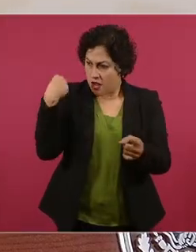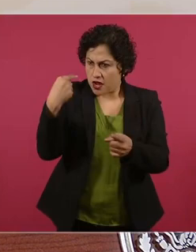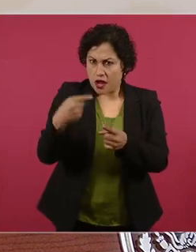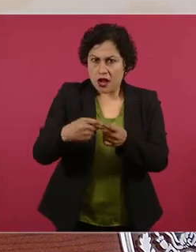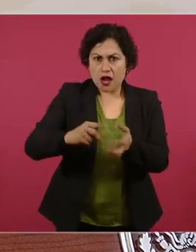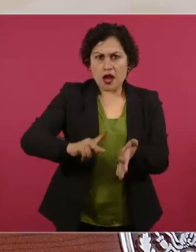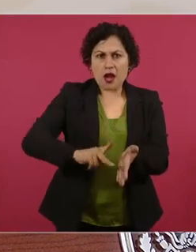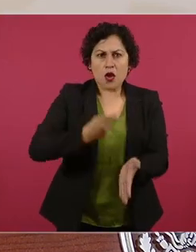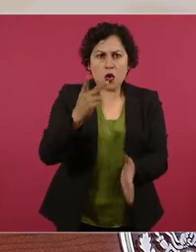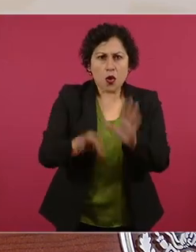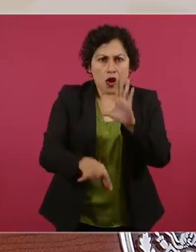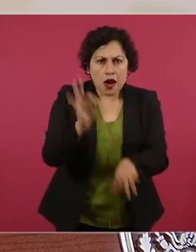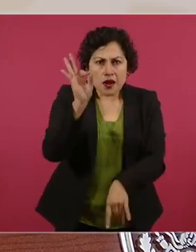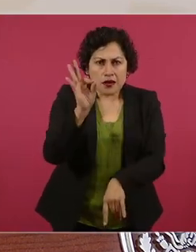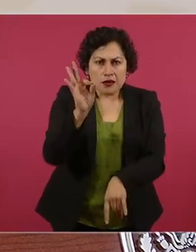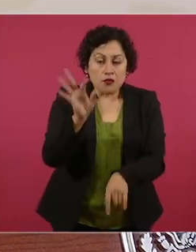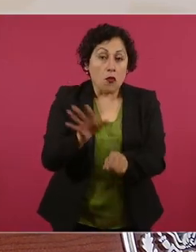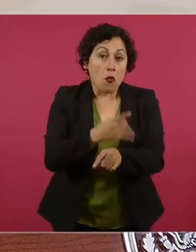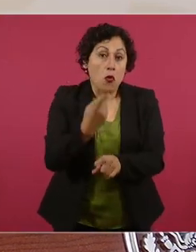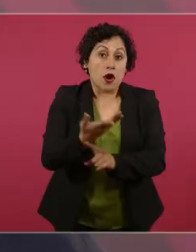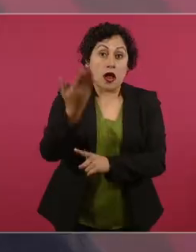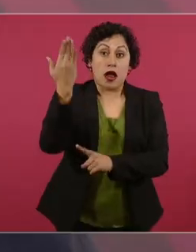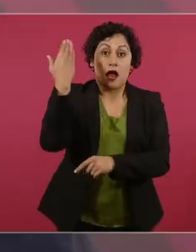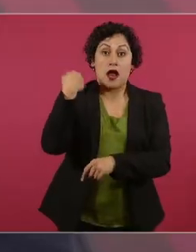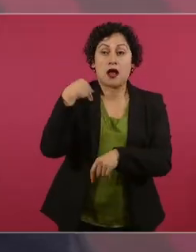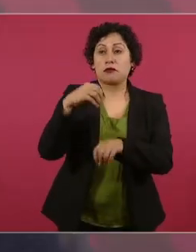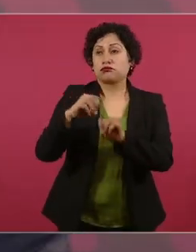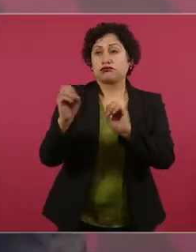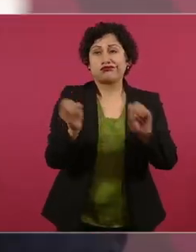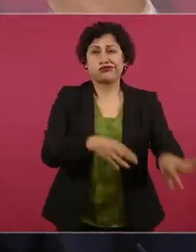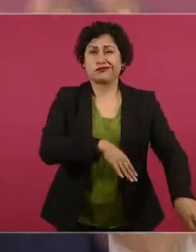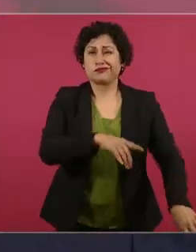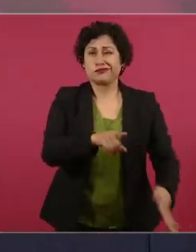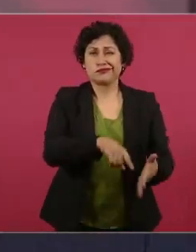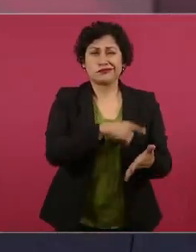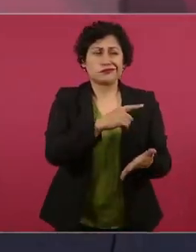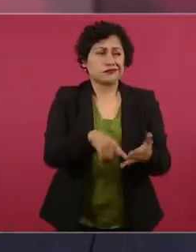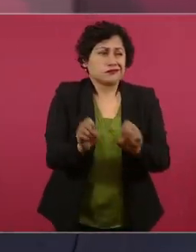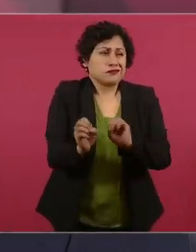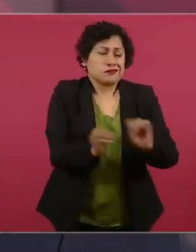lo desechan desde hace muchos años. ¿Por qué lo sacan?